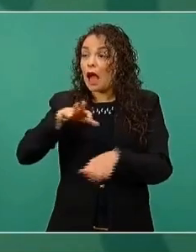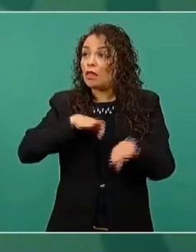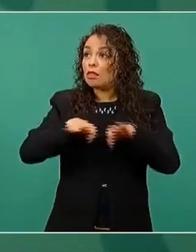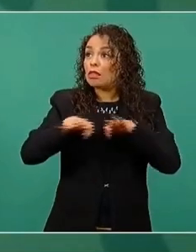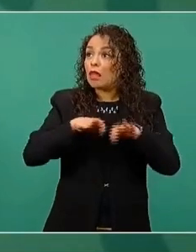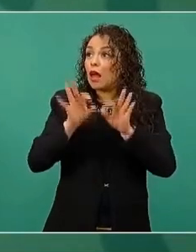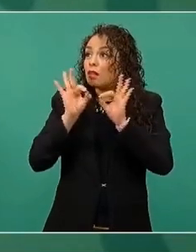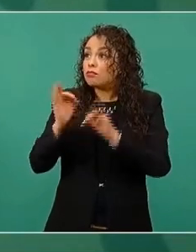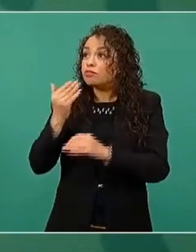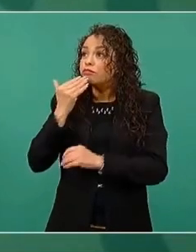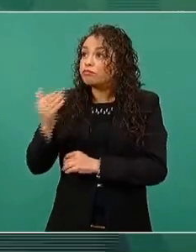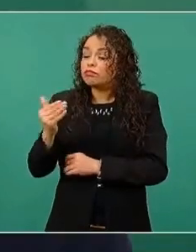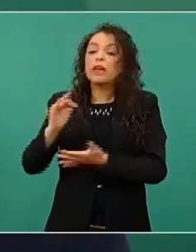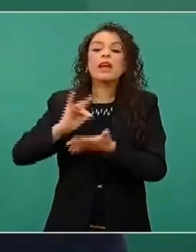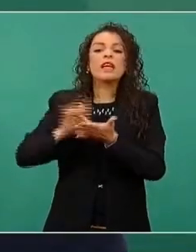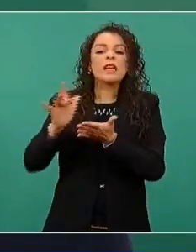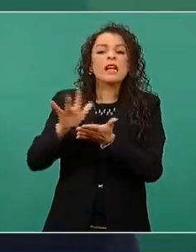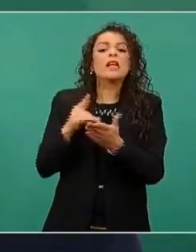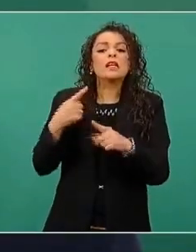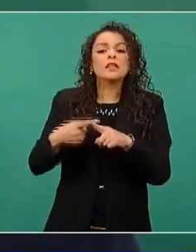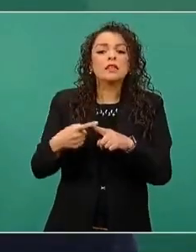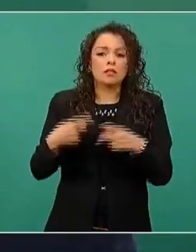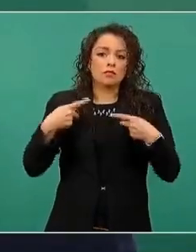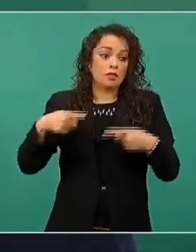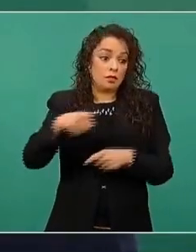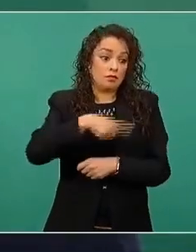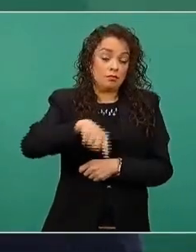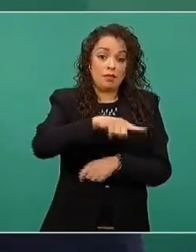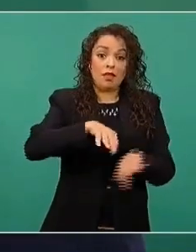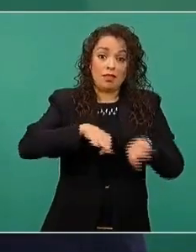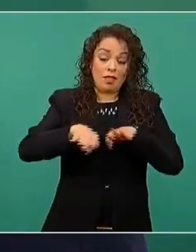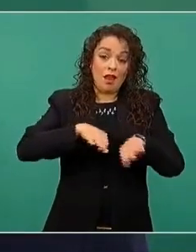cuenta de los cambios, de la diferencia.